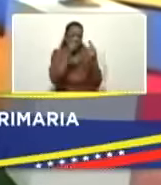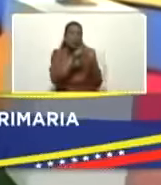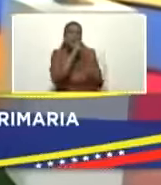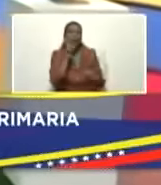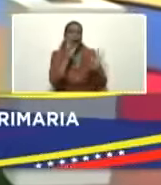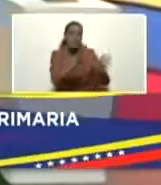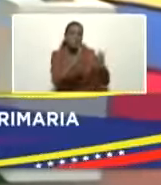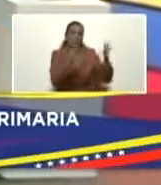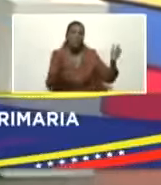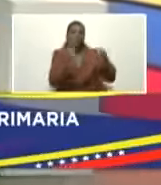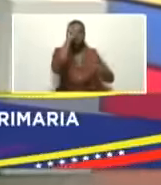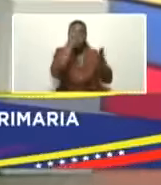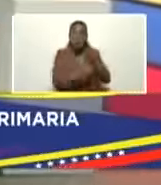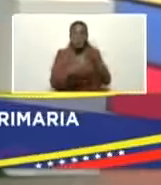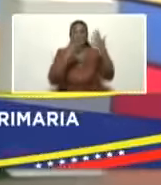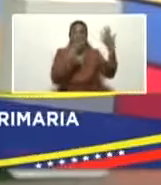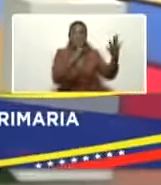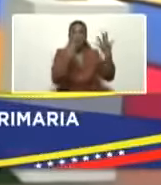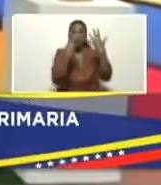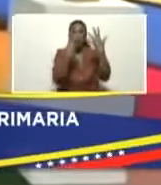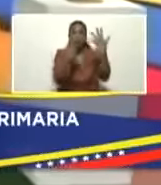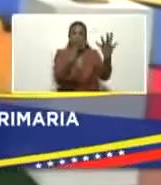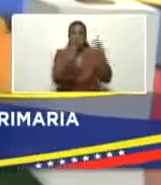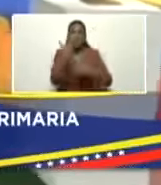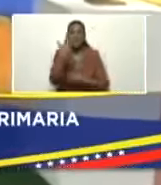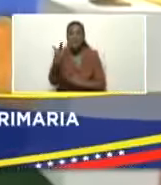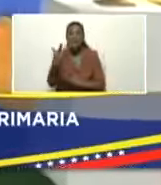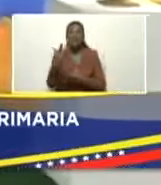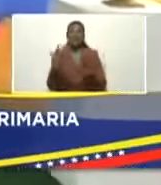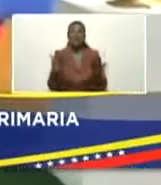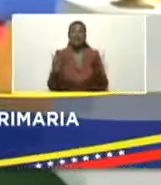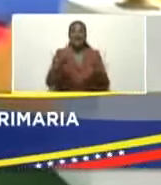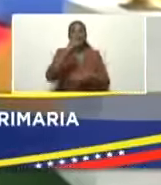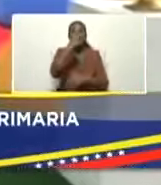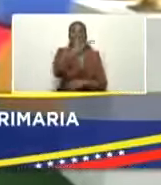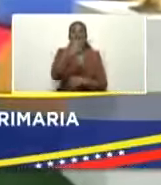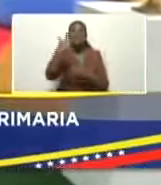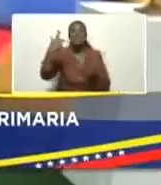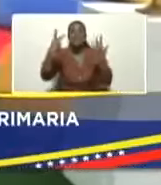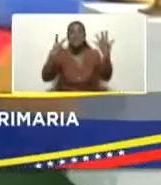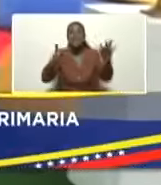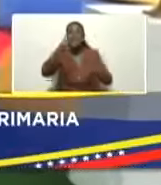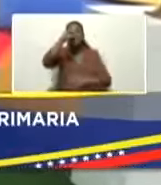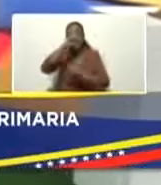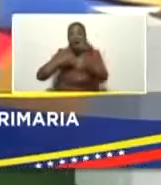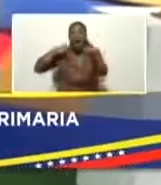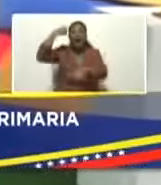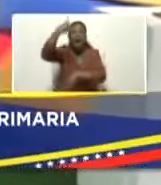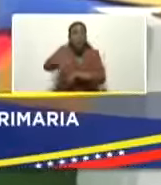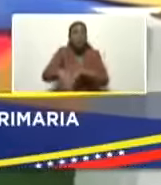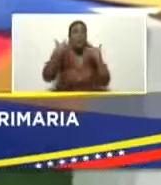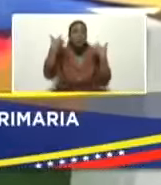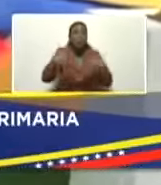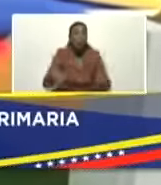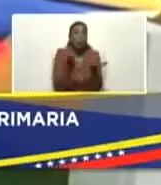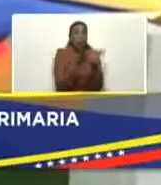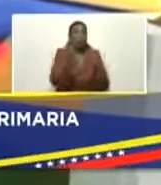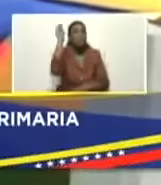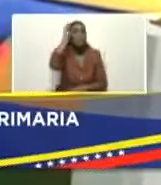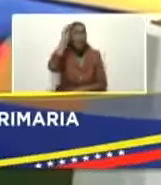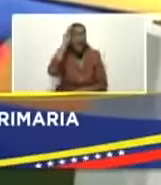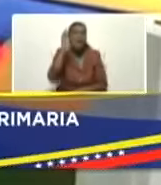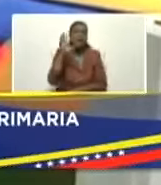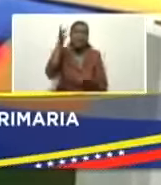fue fundada en 1987, que tiene 37 años, presidente, y que aquí estudiaron muchos de los que hoy son